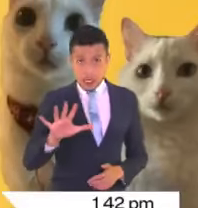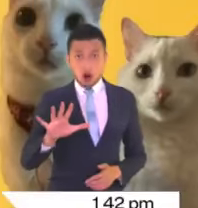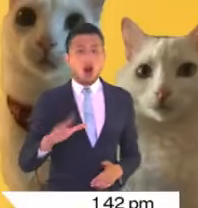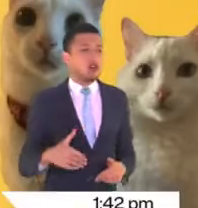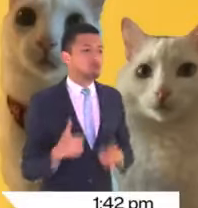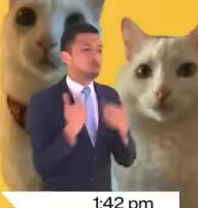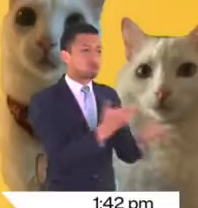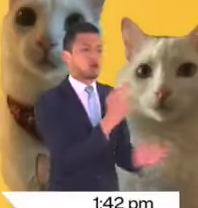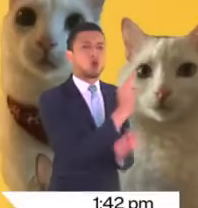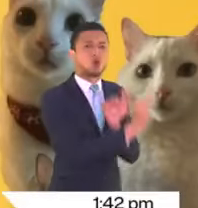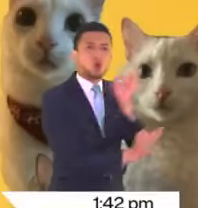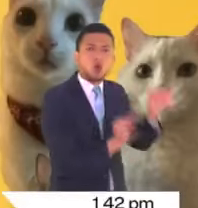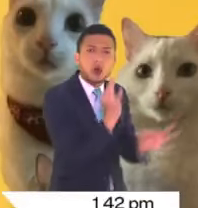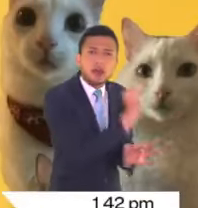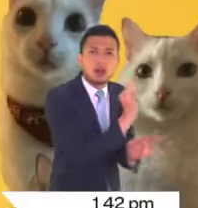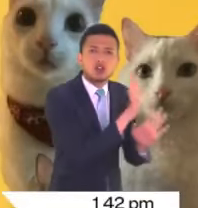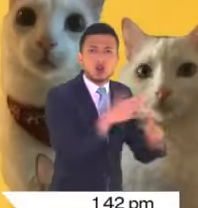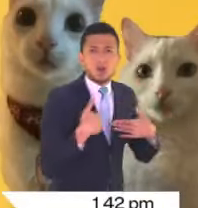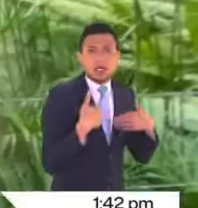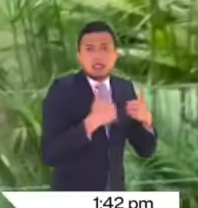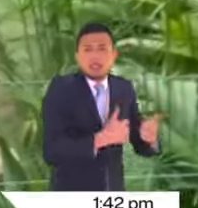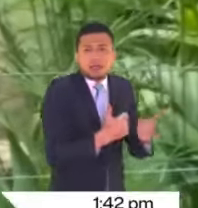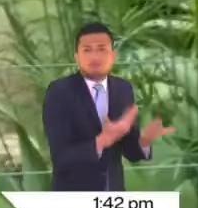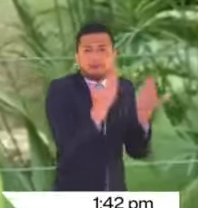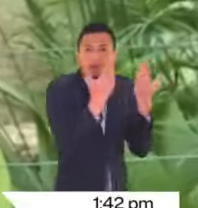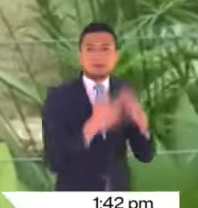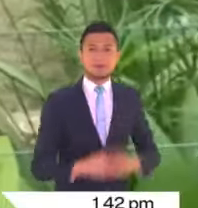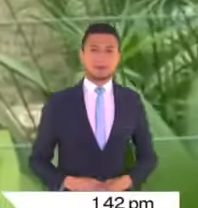lo cuidarán y velarán por su bienestar.